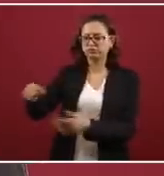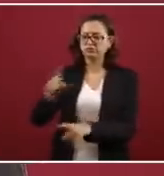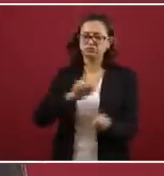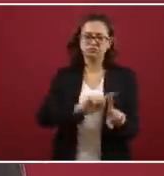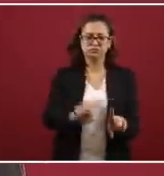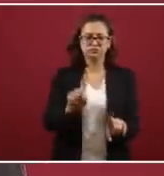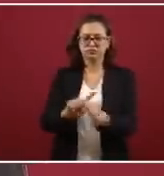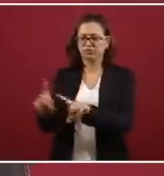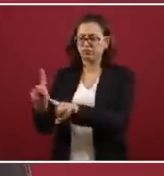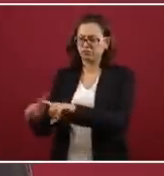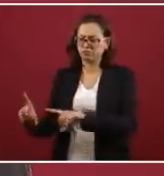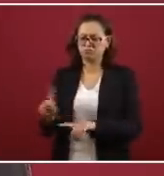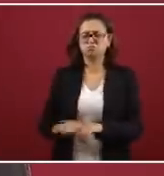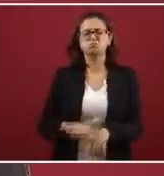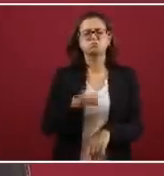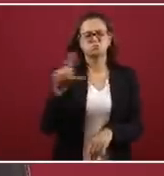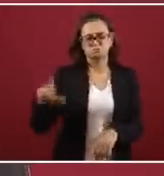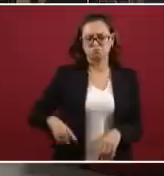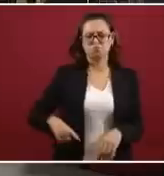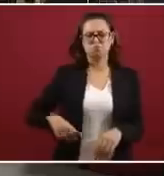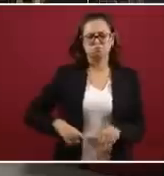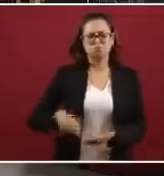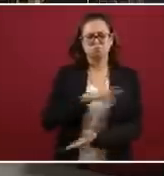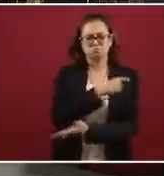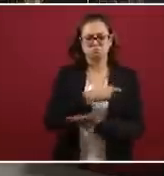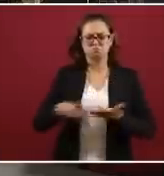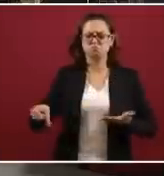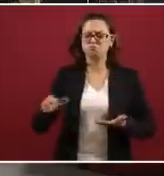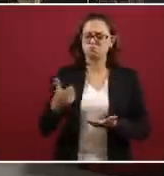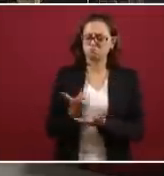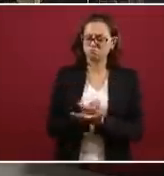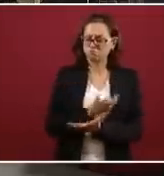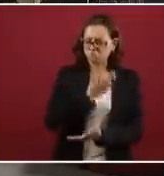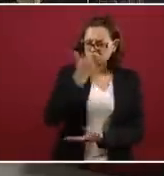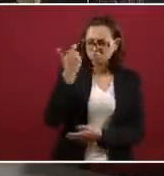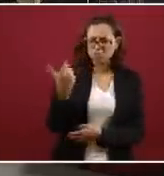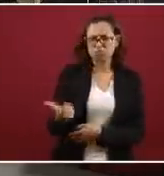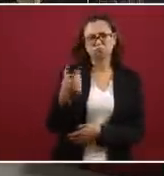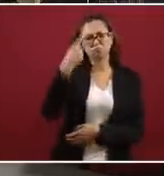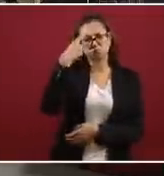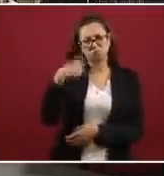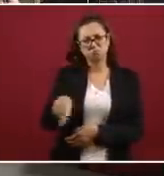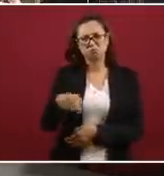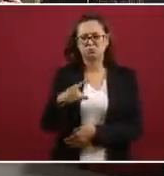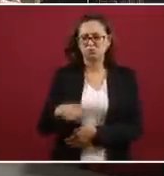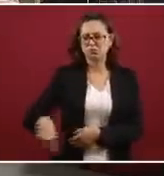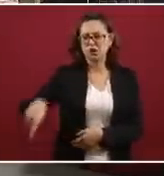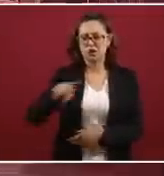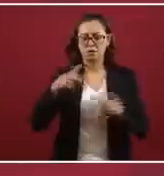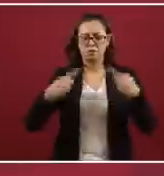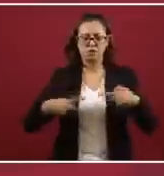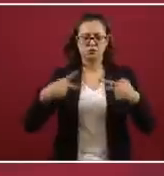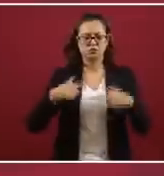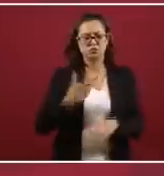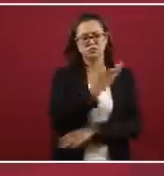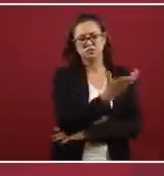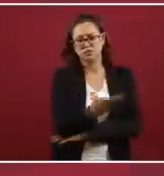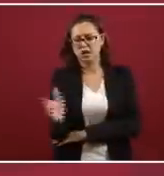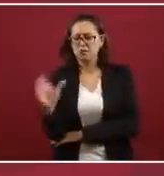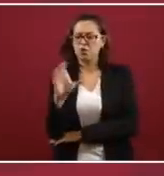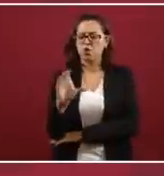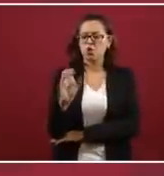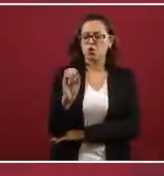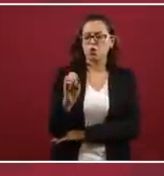alimentos básicos para que los productores comuneros, ejidatarios, pequeños propietarios